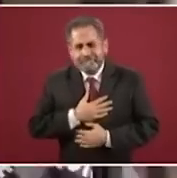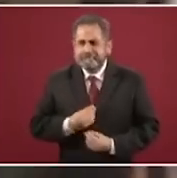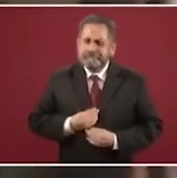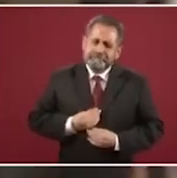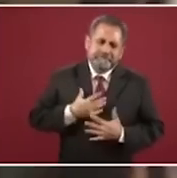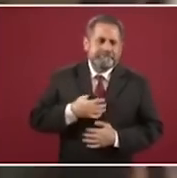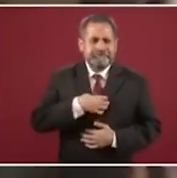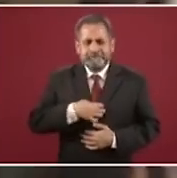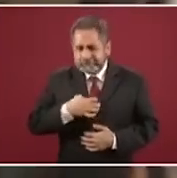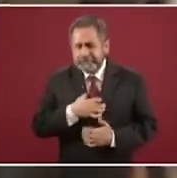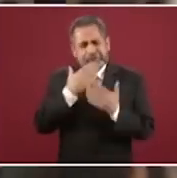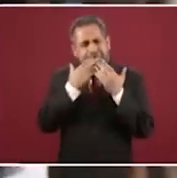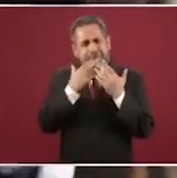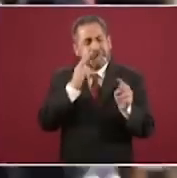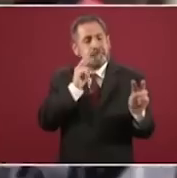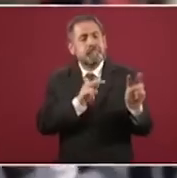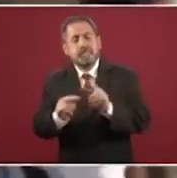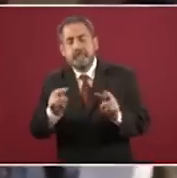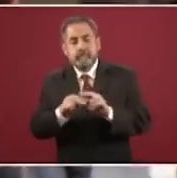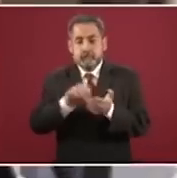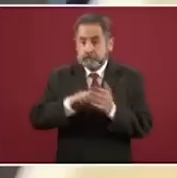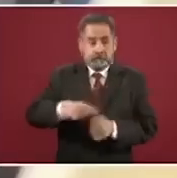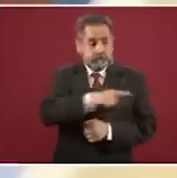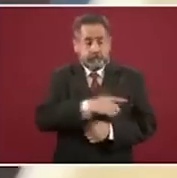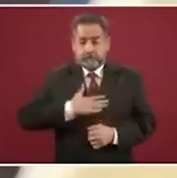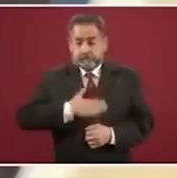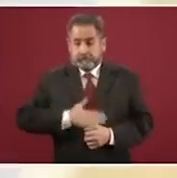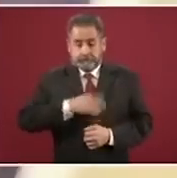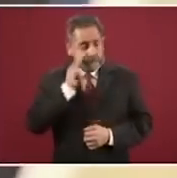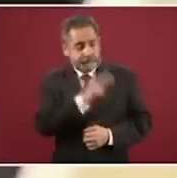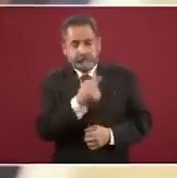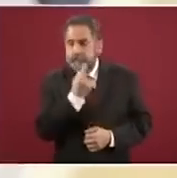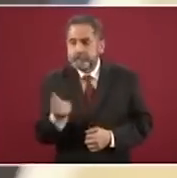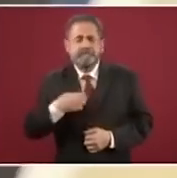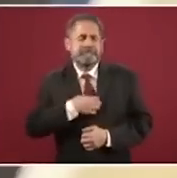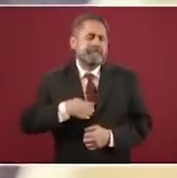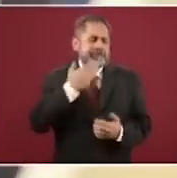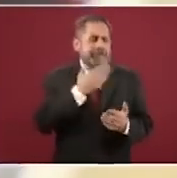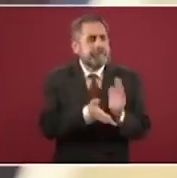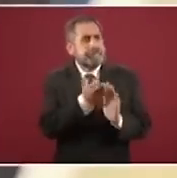los niños están bien contentos al ver que los baños se están construyendo. Pues.